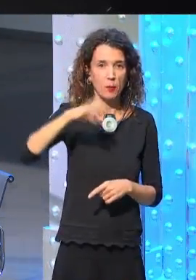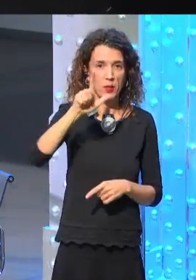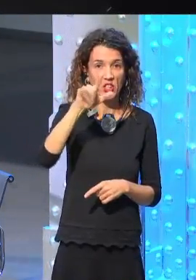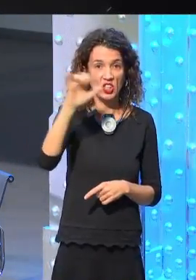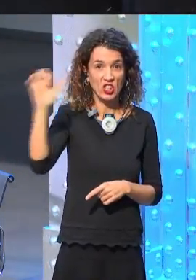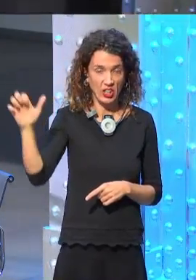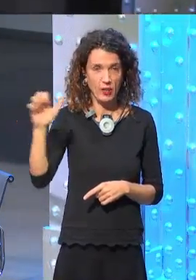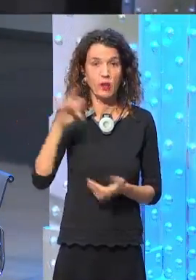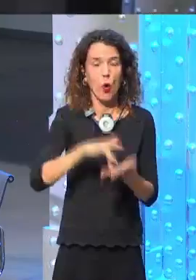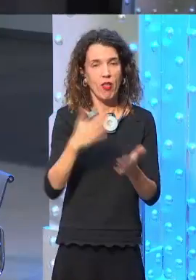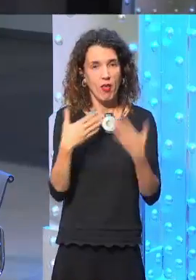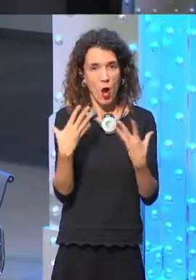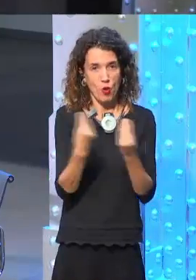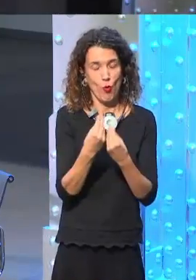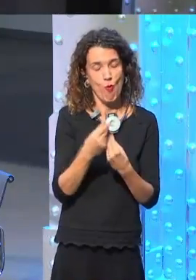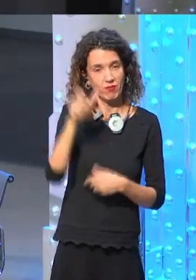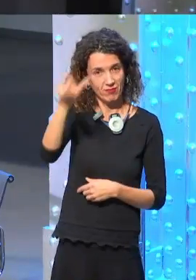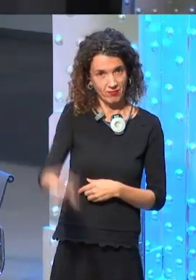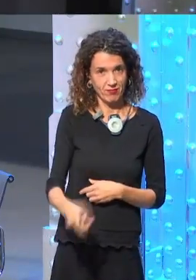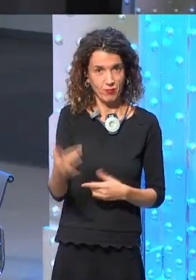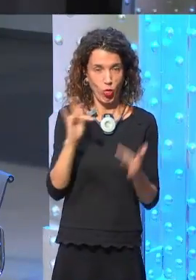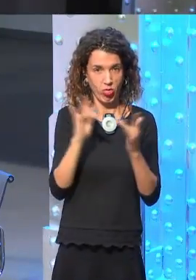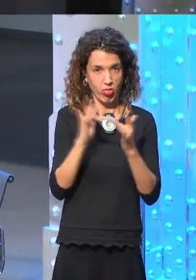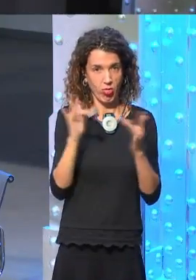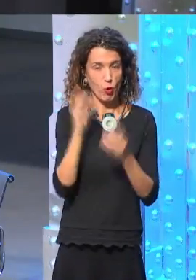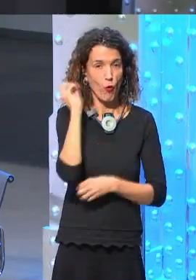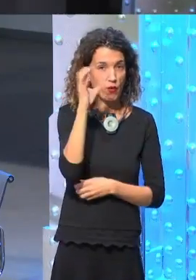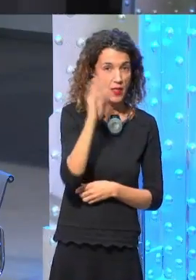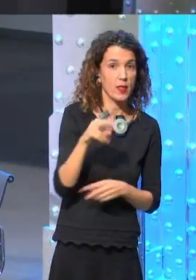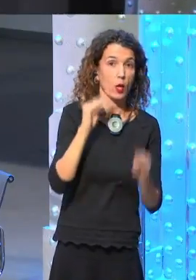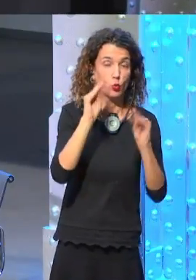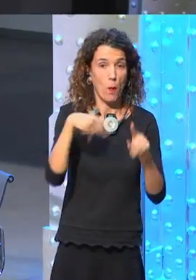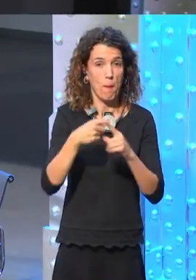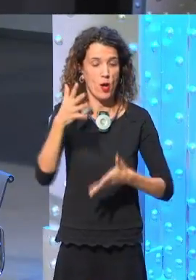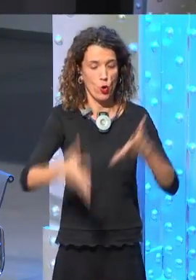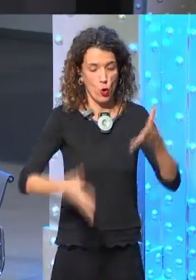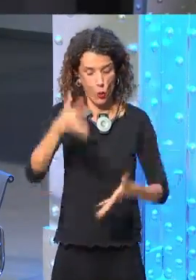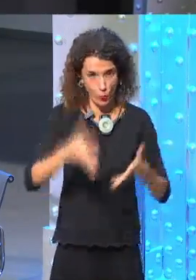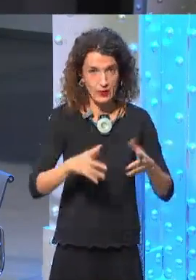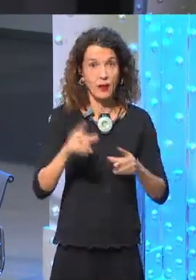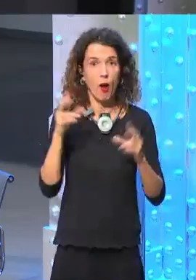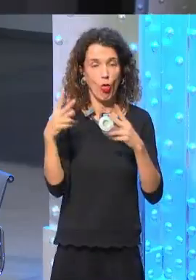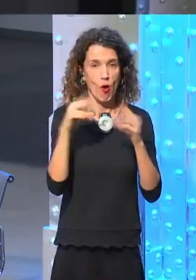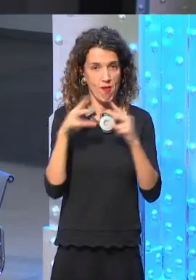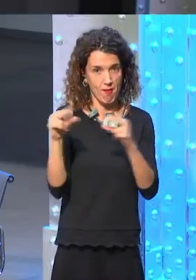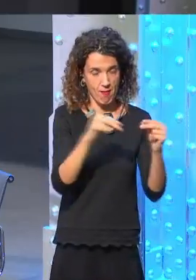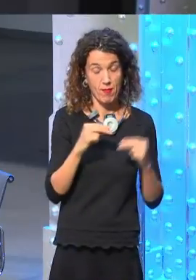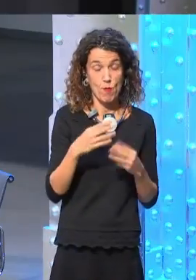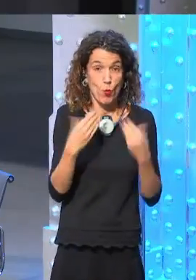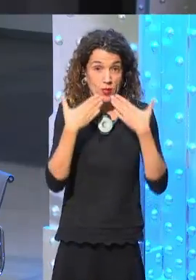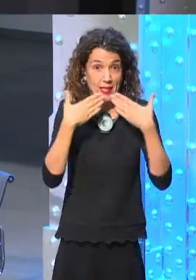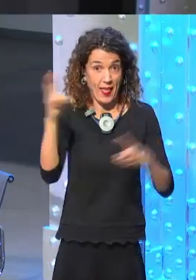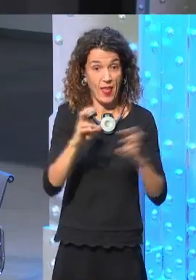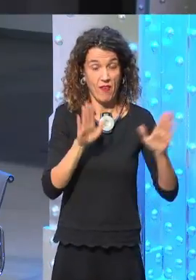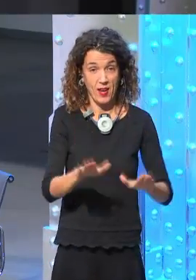nos acompaña. Dialogará con él sobre su conferencia y sobre robótica al final del tema. Así que solamente me queda agradecerle